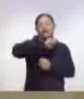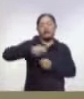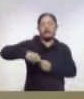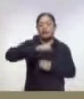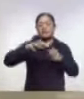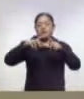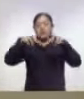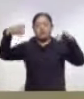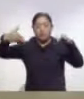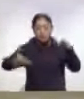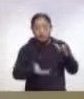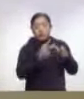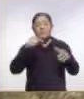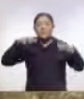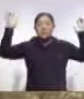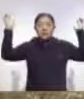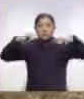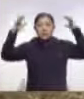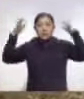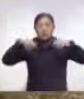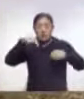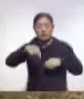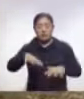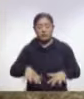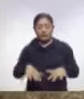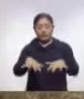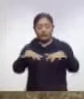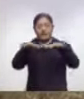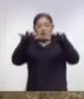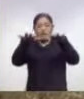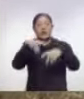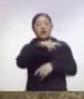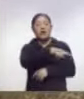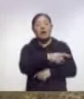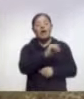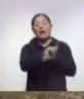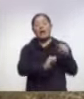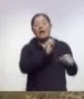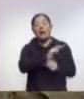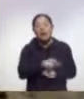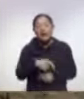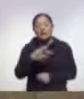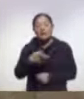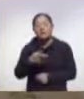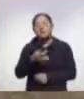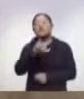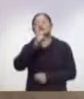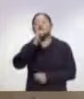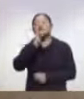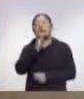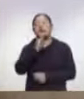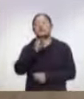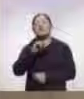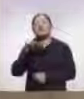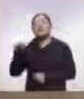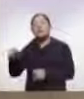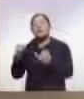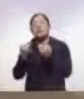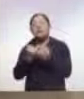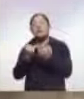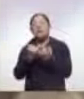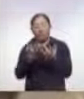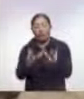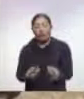riego y para aquel ganado a breve. Recientemente, la Secretaría de Fomento Agropecuario realizó una visita de supervisión a la